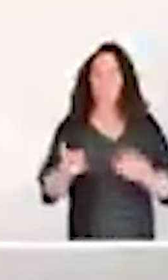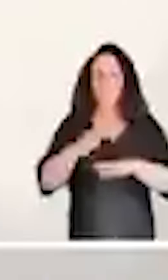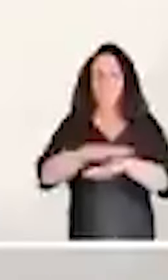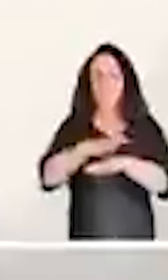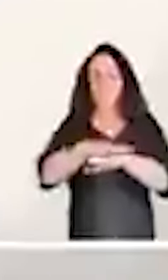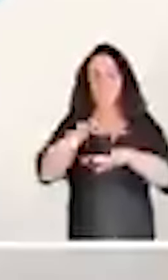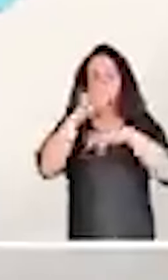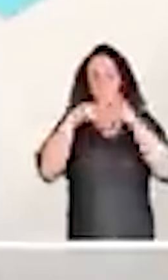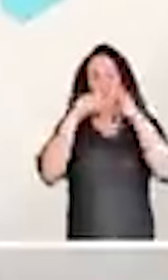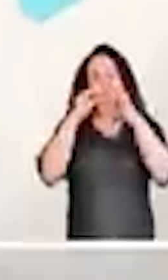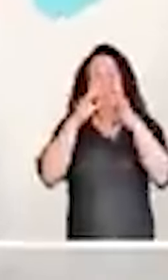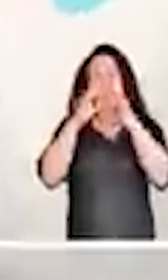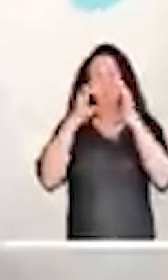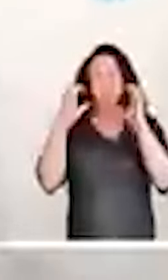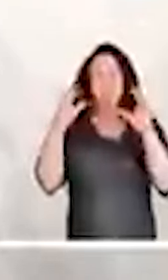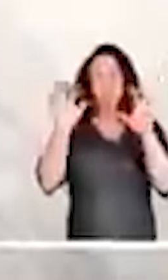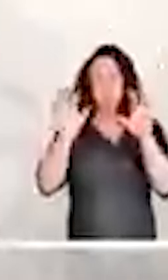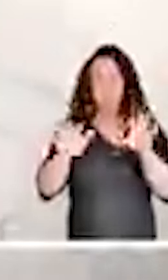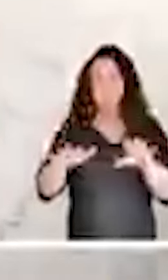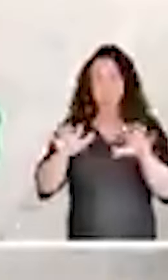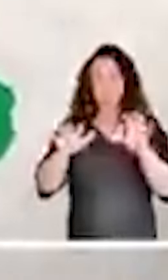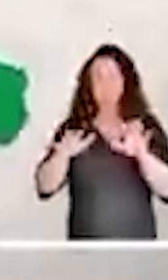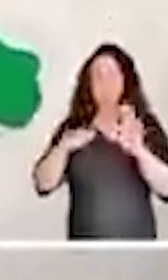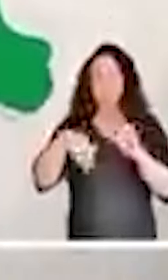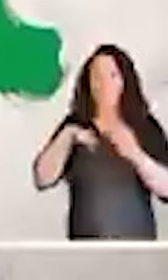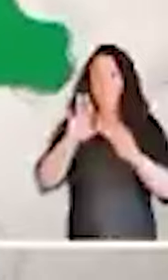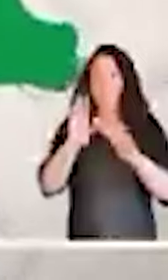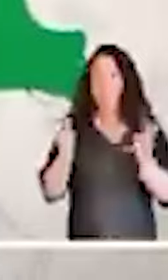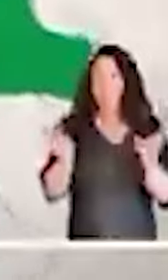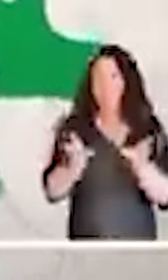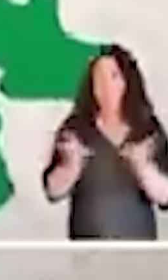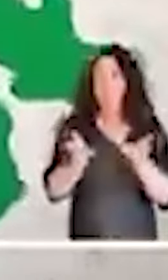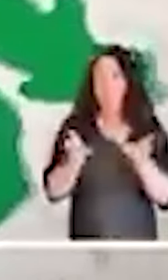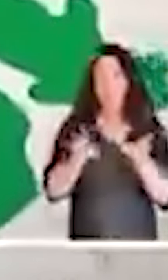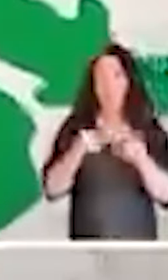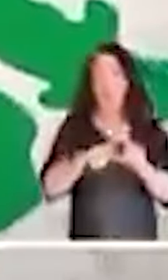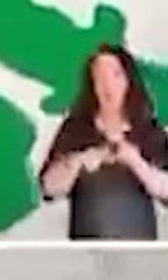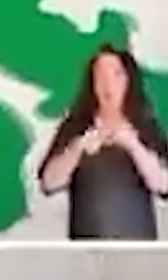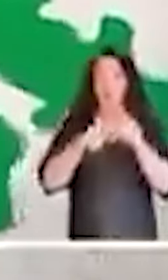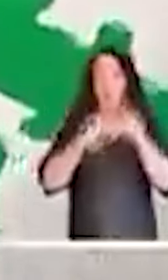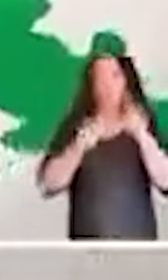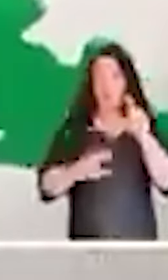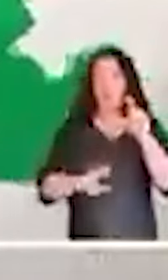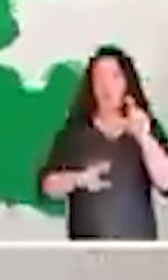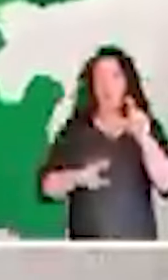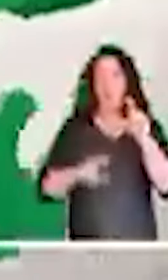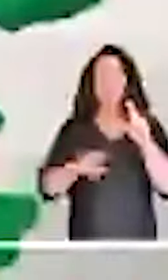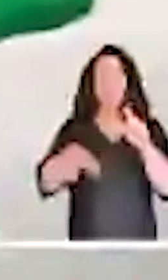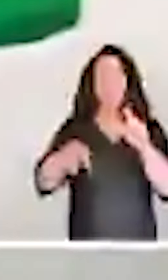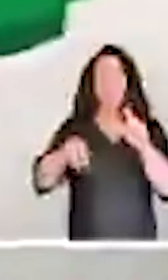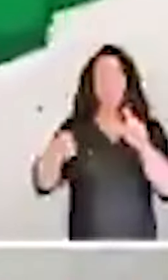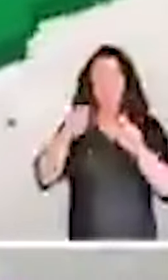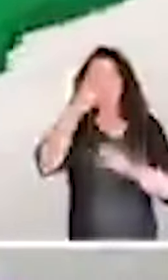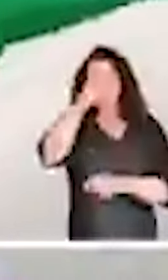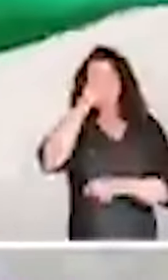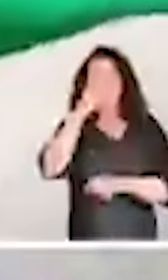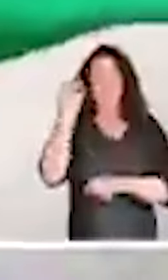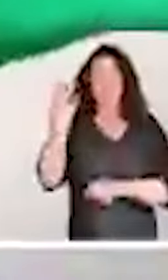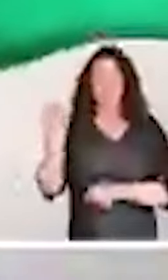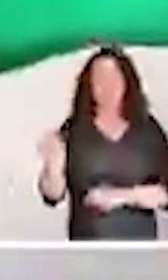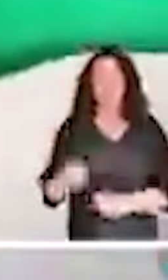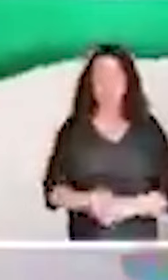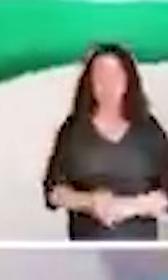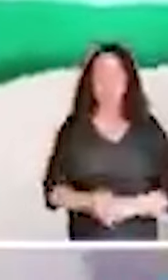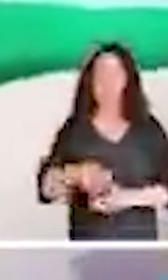este organismo también advirtió sobre lluvias en la guajira Magdalena Atlántico César Bolívar y sucre para este lunes las probabilidades de formación